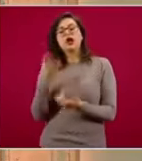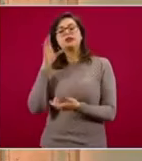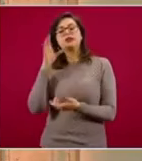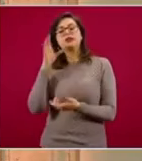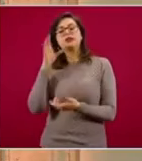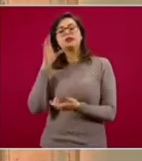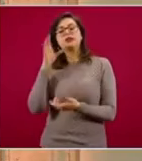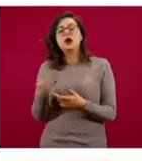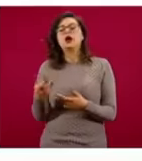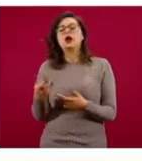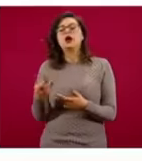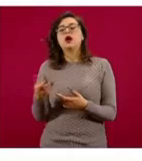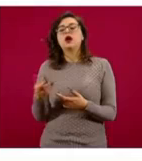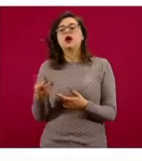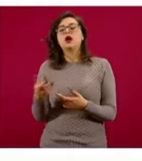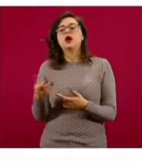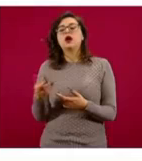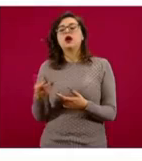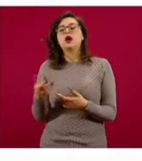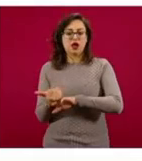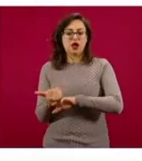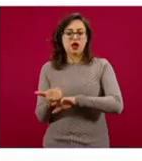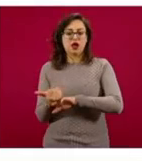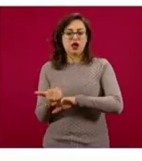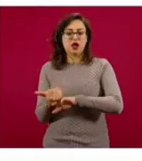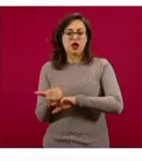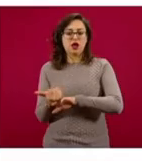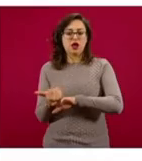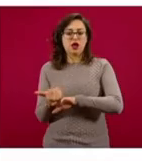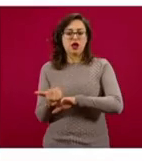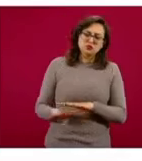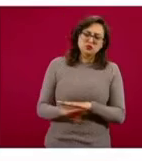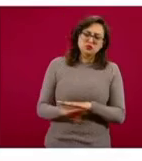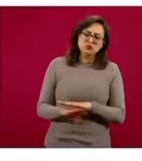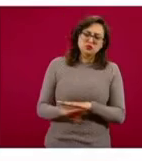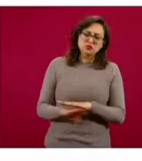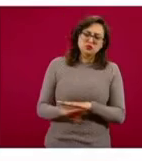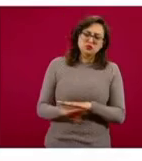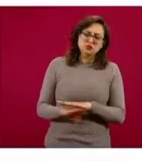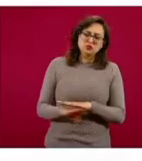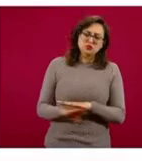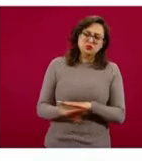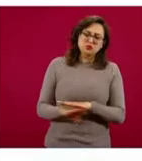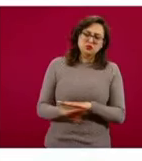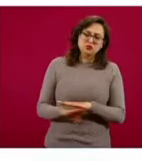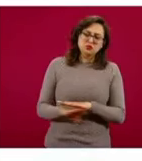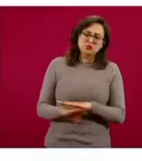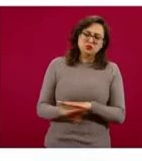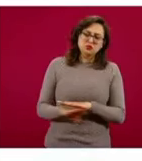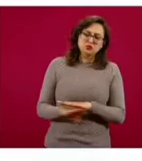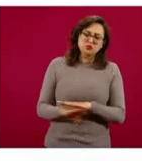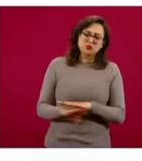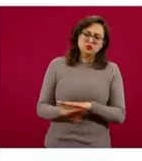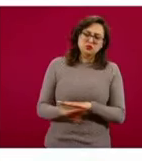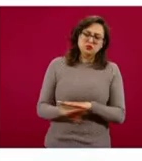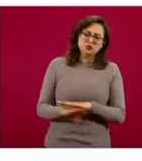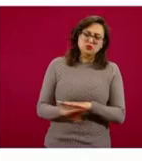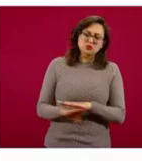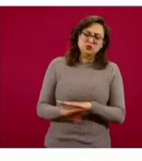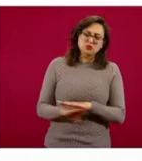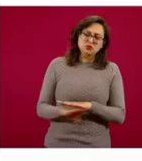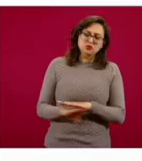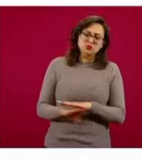un medio en amarillo y un bajo en verde, poder en su momento operar las diferentes intervenciones y sus intensidades